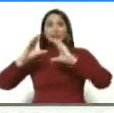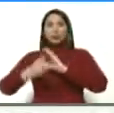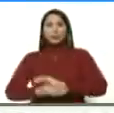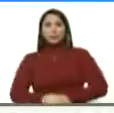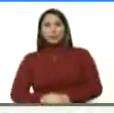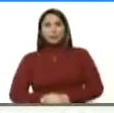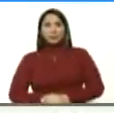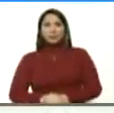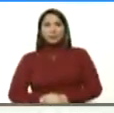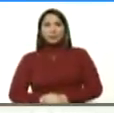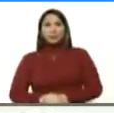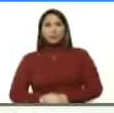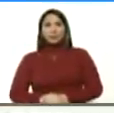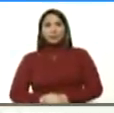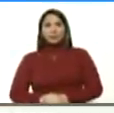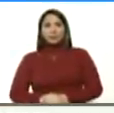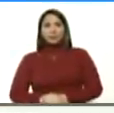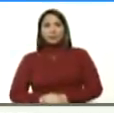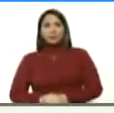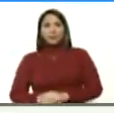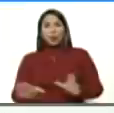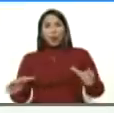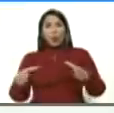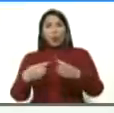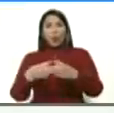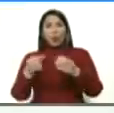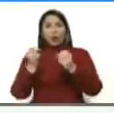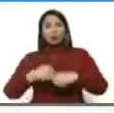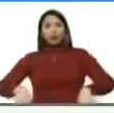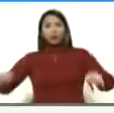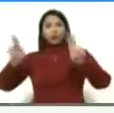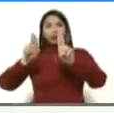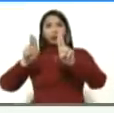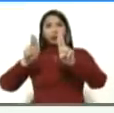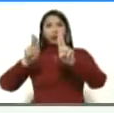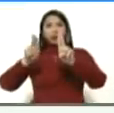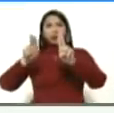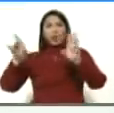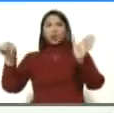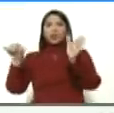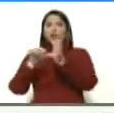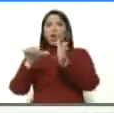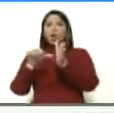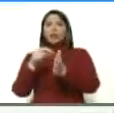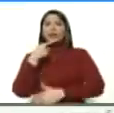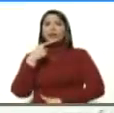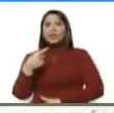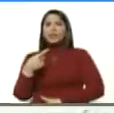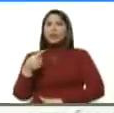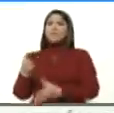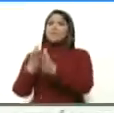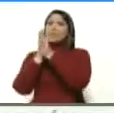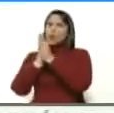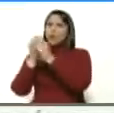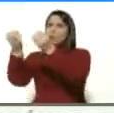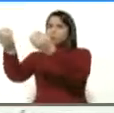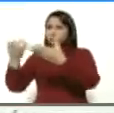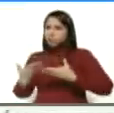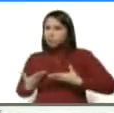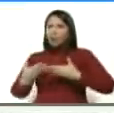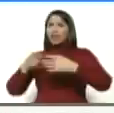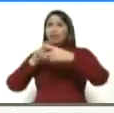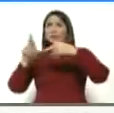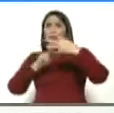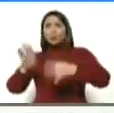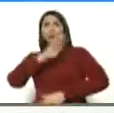del PNUD, órgano de las Naciones Unidas, donde él le dice que le entregue los recursos de Venezuela